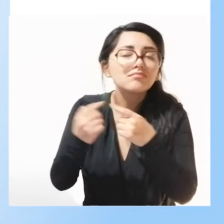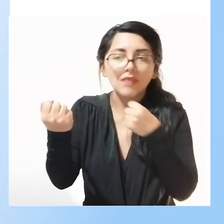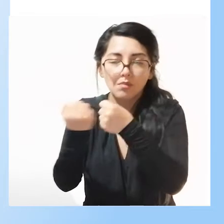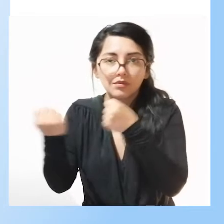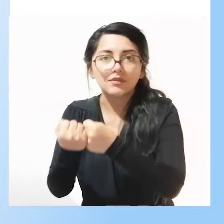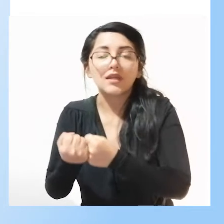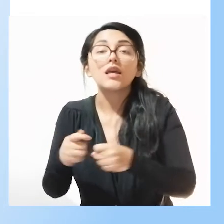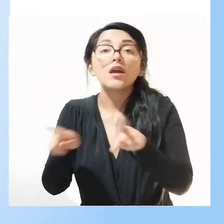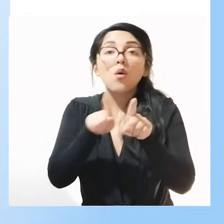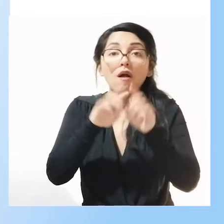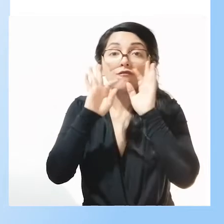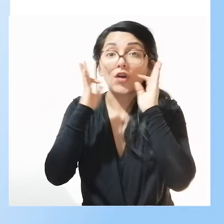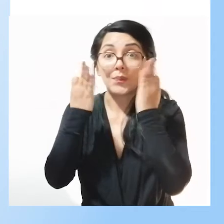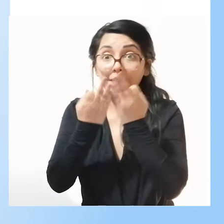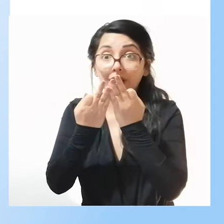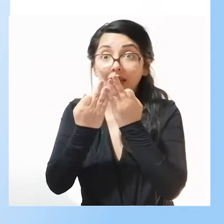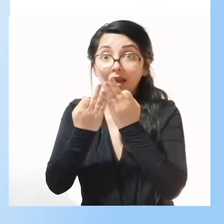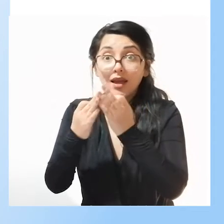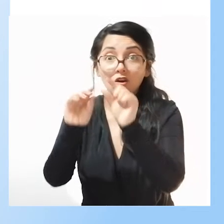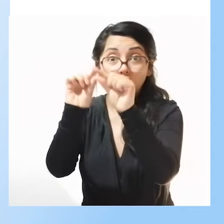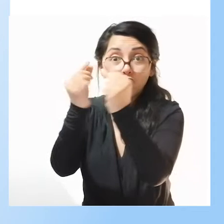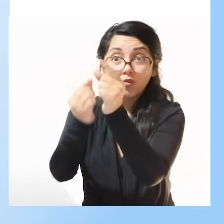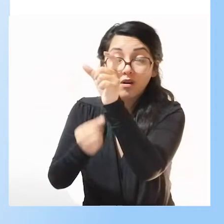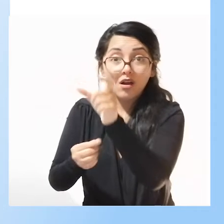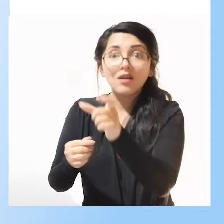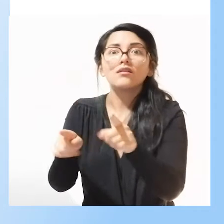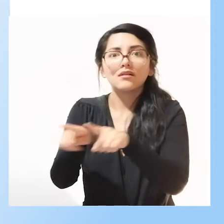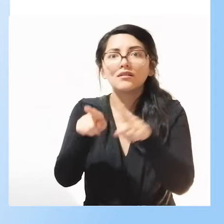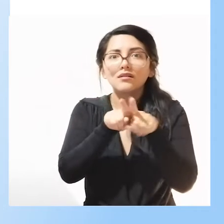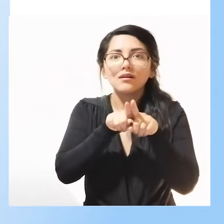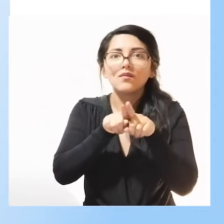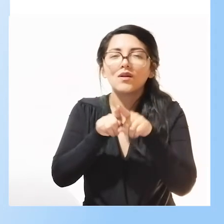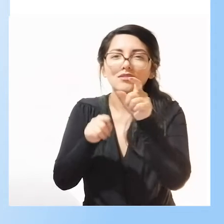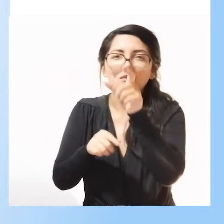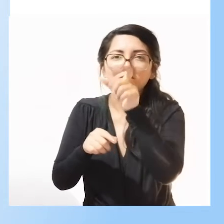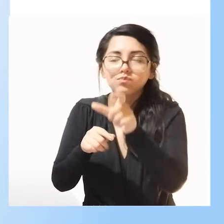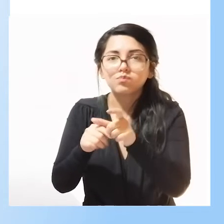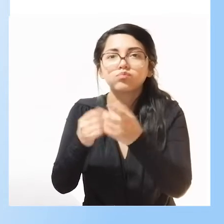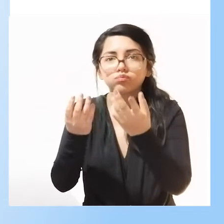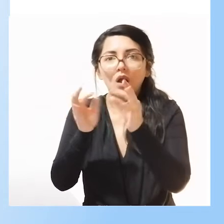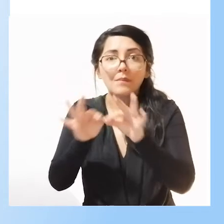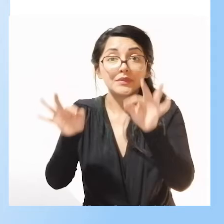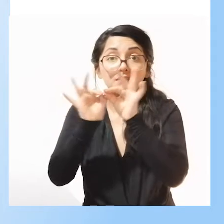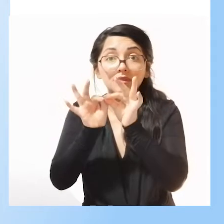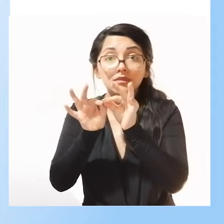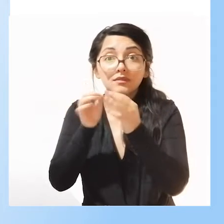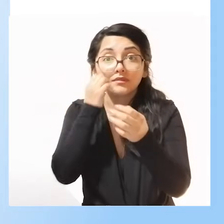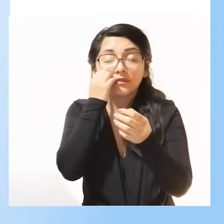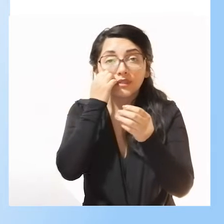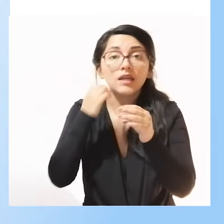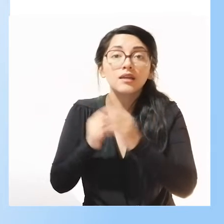el sistema de atención sanitaria cada vez más es población destinataria. Es